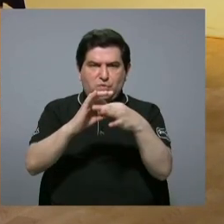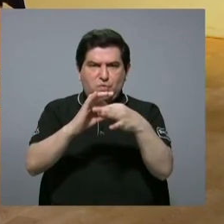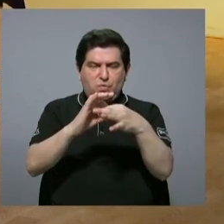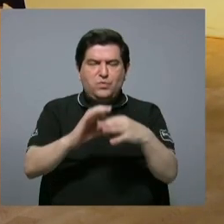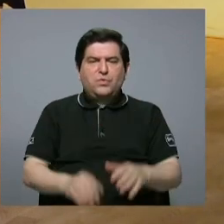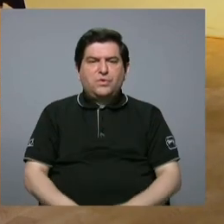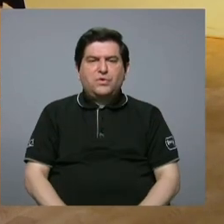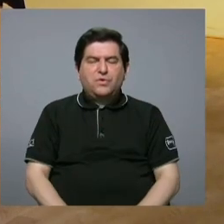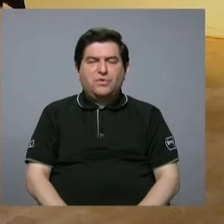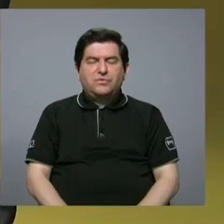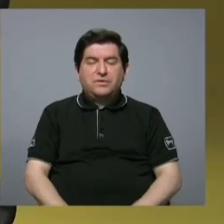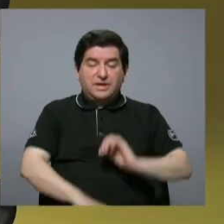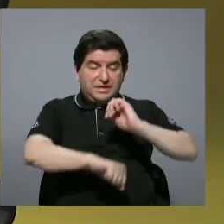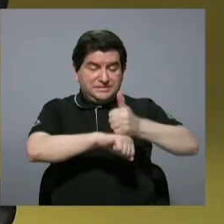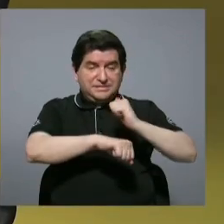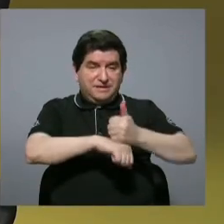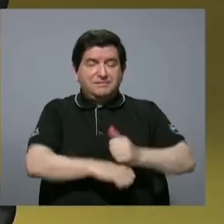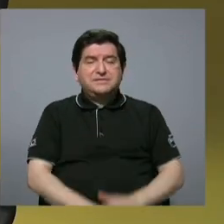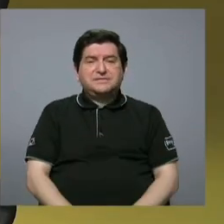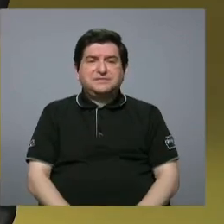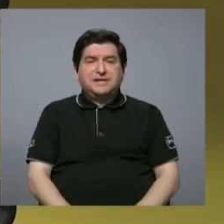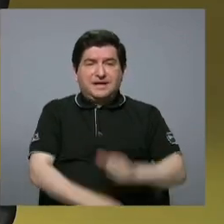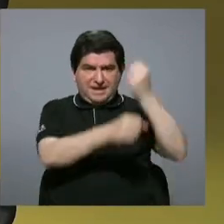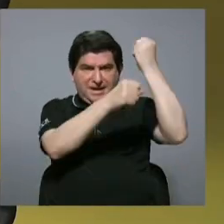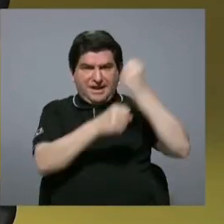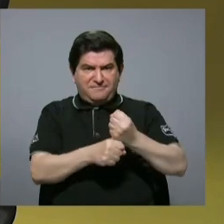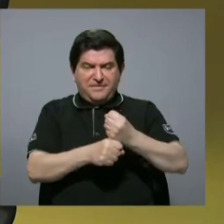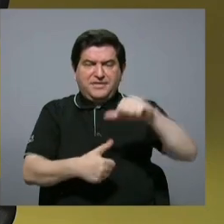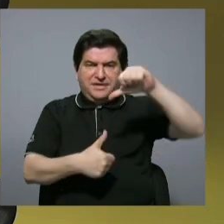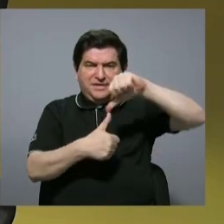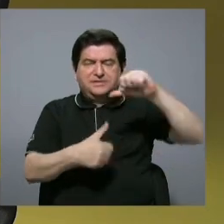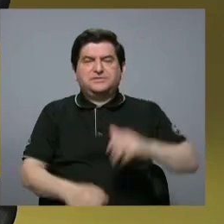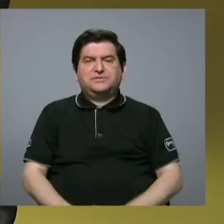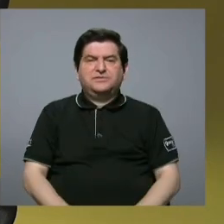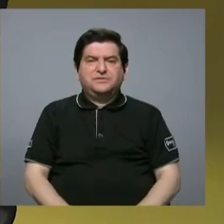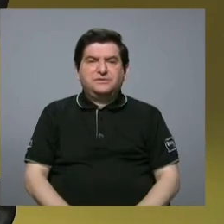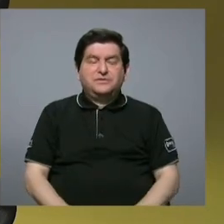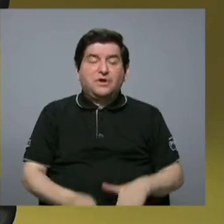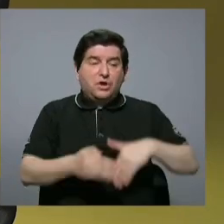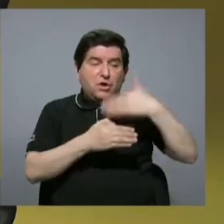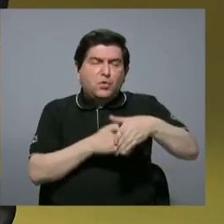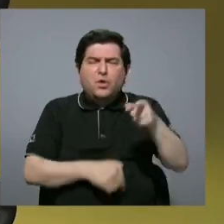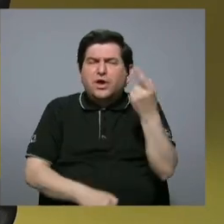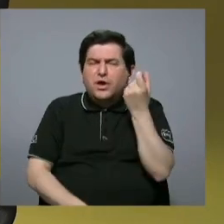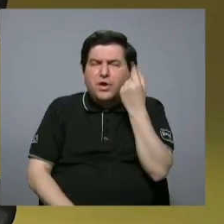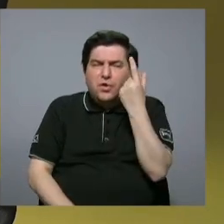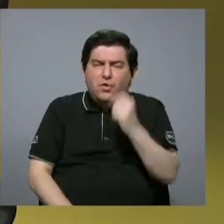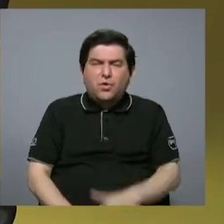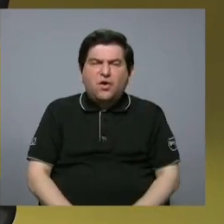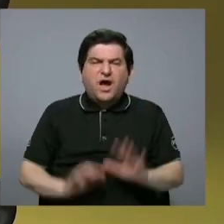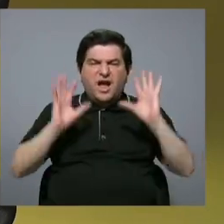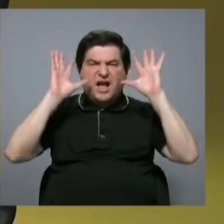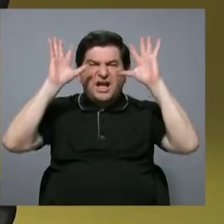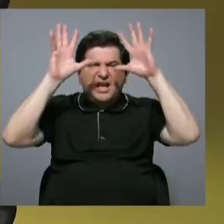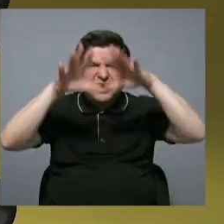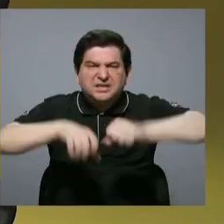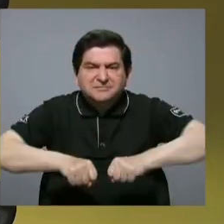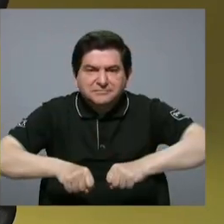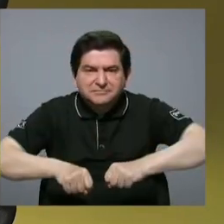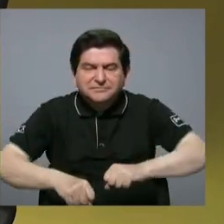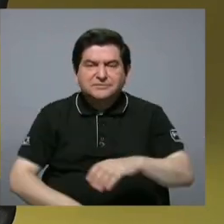el decreto federal. El tema es que esto después se va a interpretar como una invasión, como un